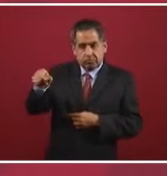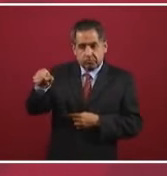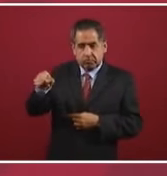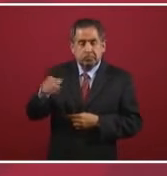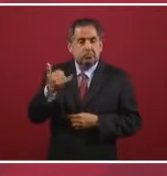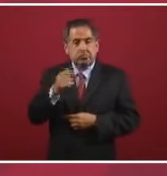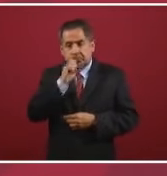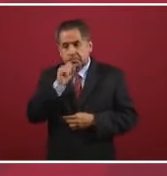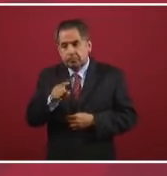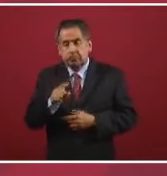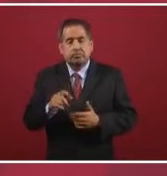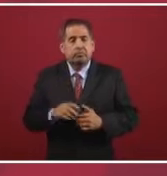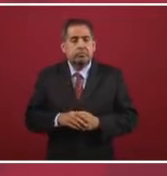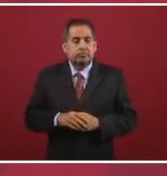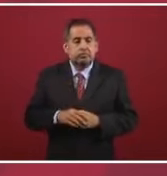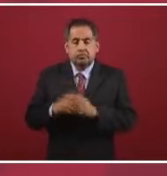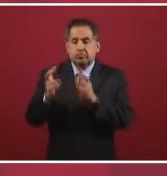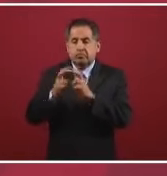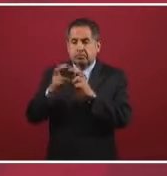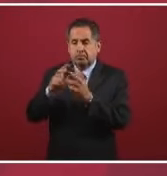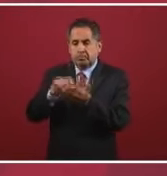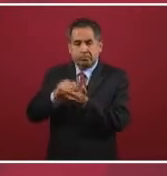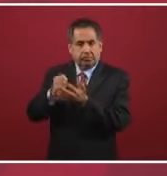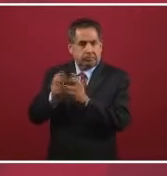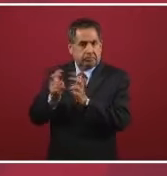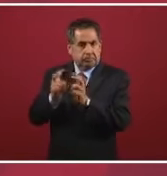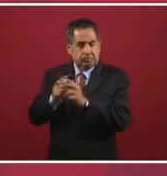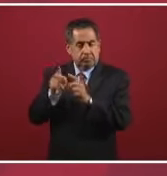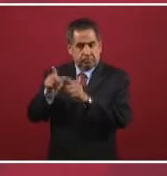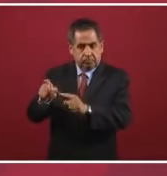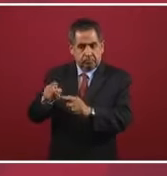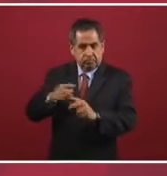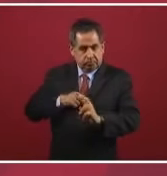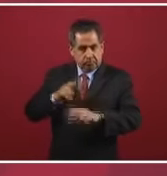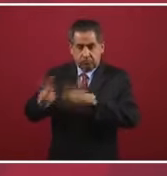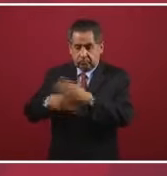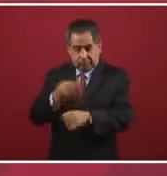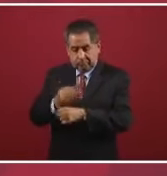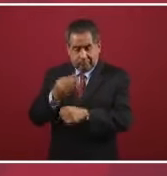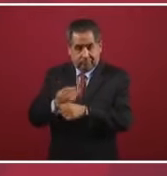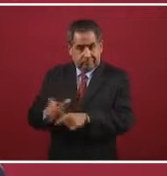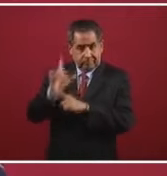a Tamaulipas. Tengo que salir ahora